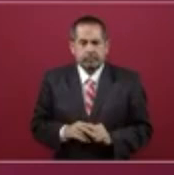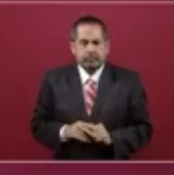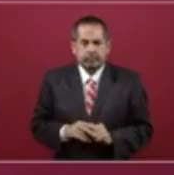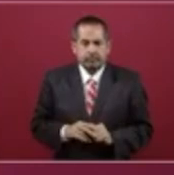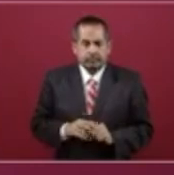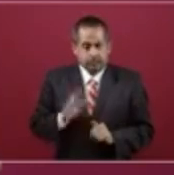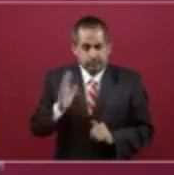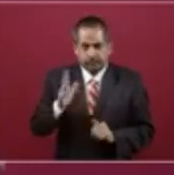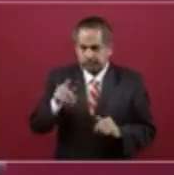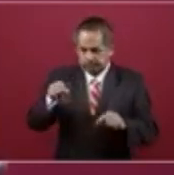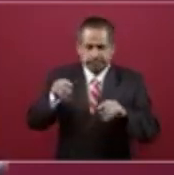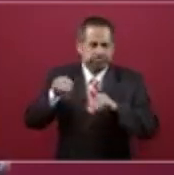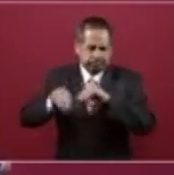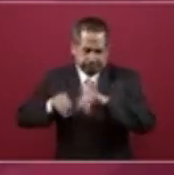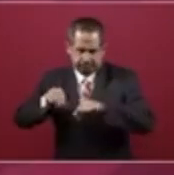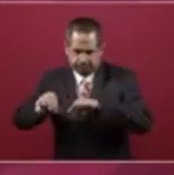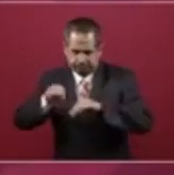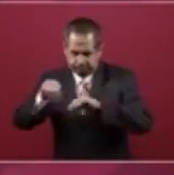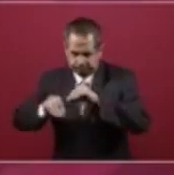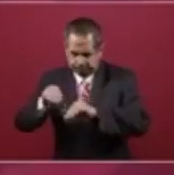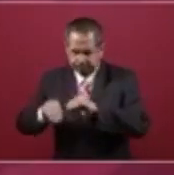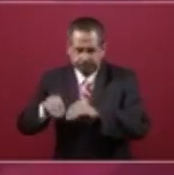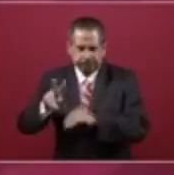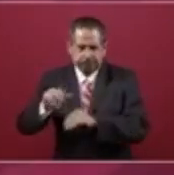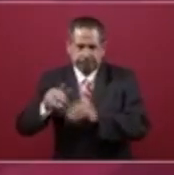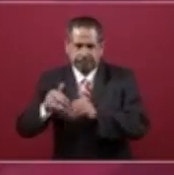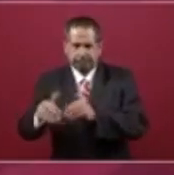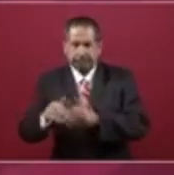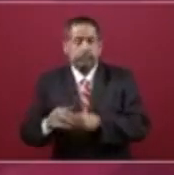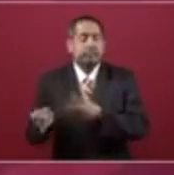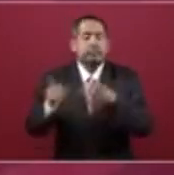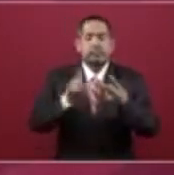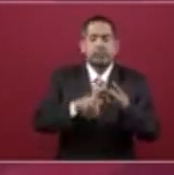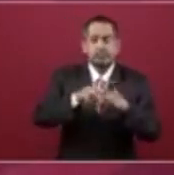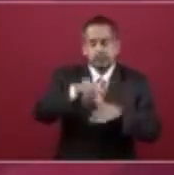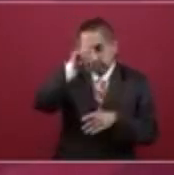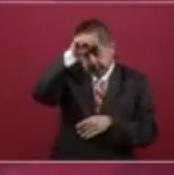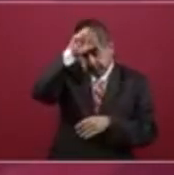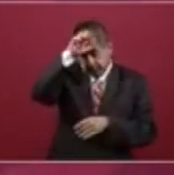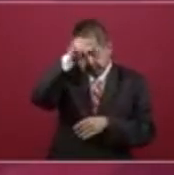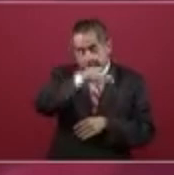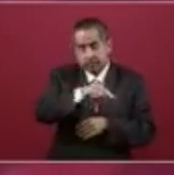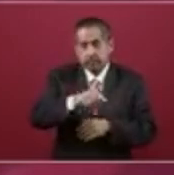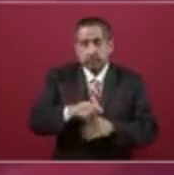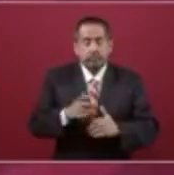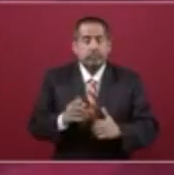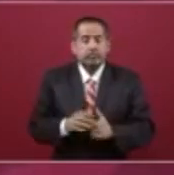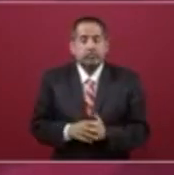Ya se está trabajando en ese propósito. Cerca de lo de las minas, pues